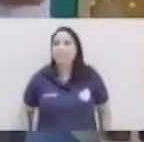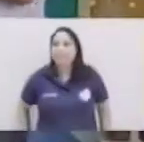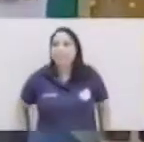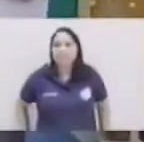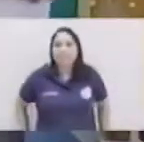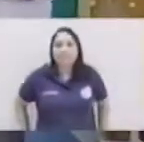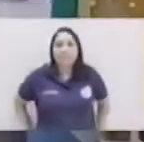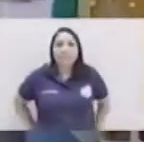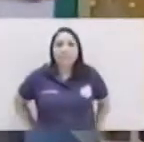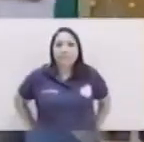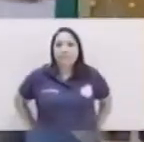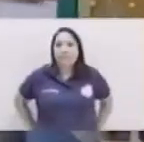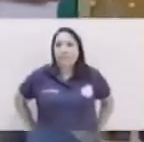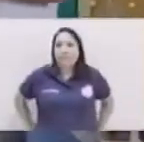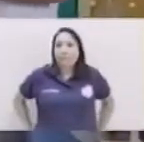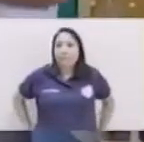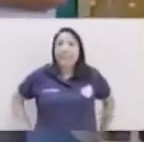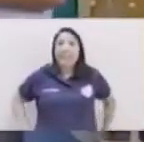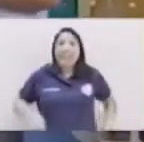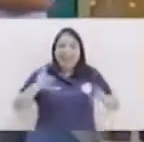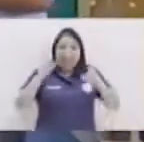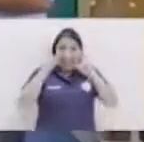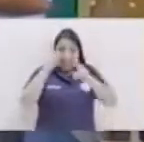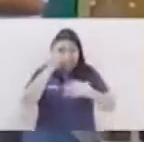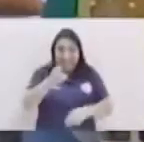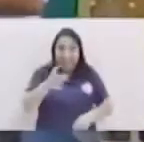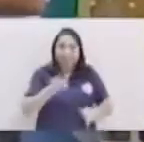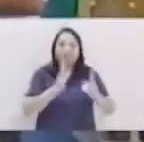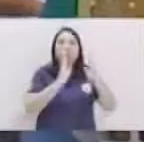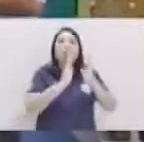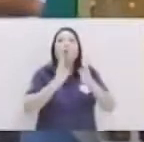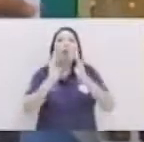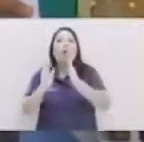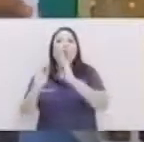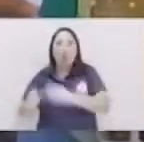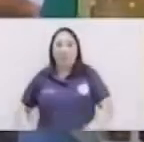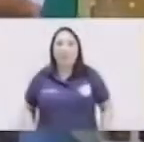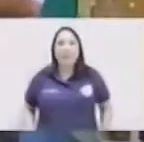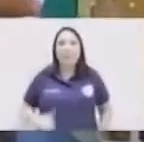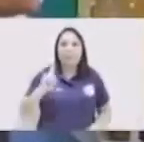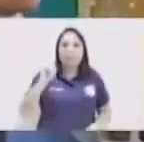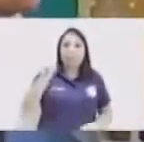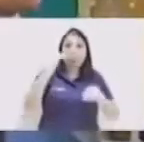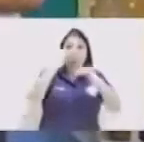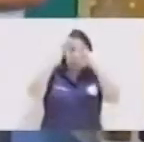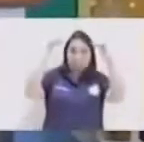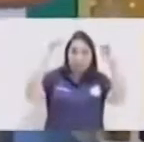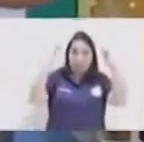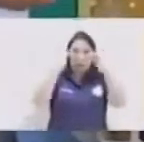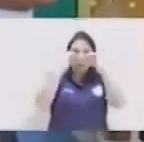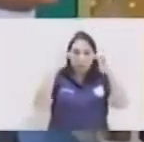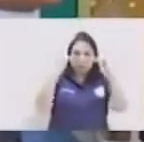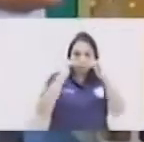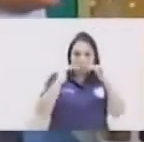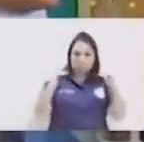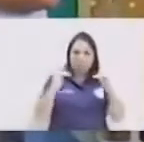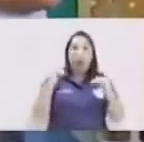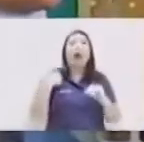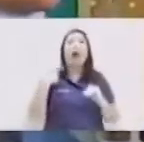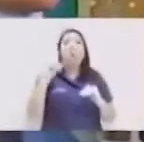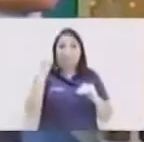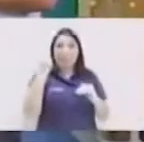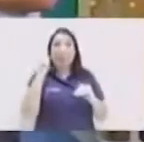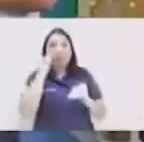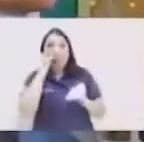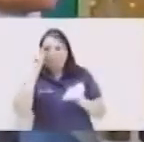decirlo así. Exactamente, entonces Perfecto. esa es la clave para poder pintar. No vamos a empezar pintando nosotros al personaje que tenemos